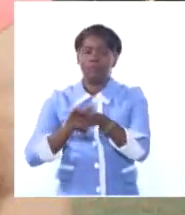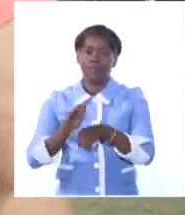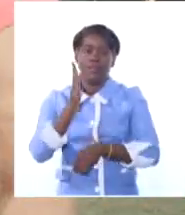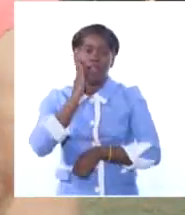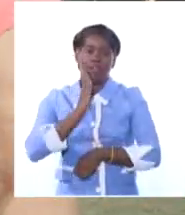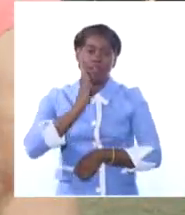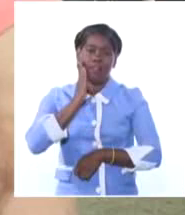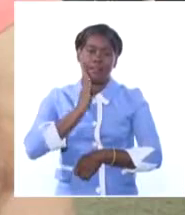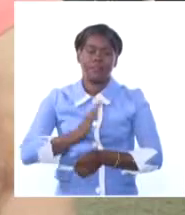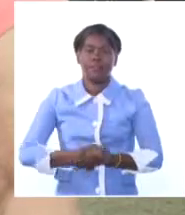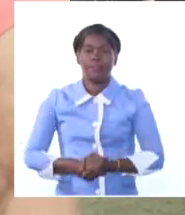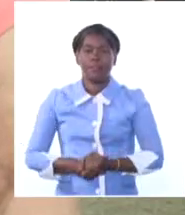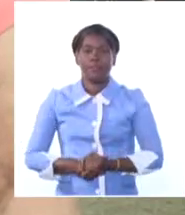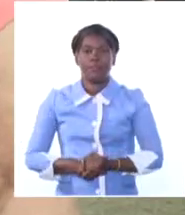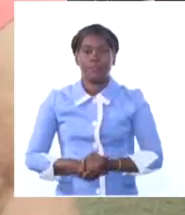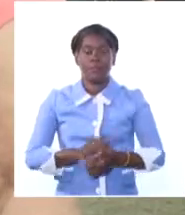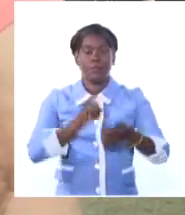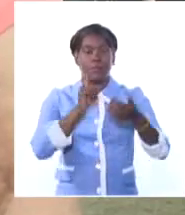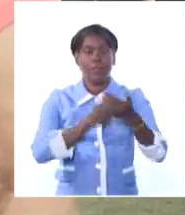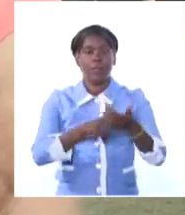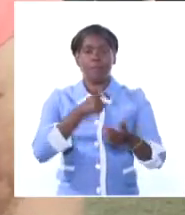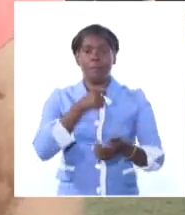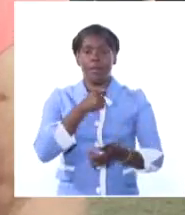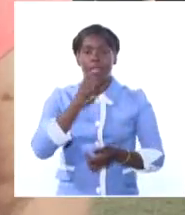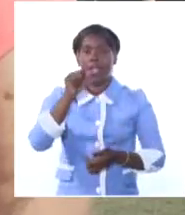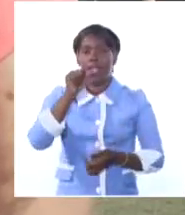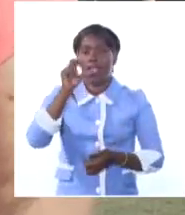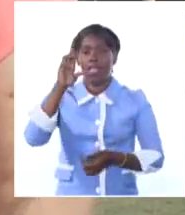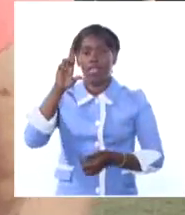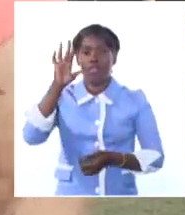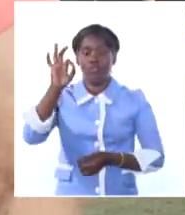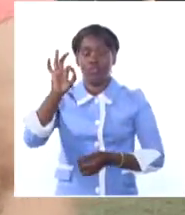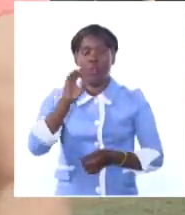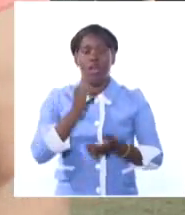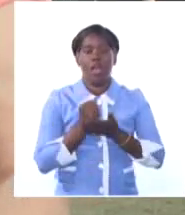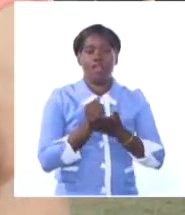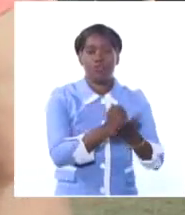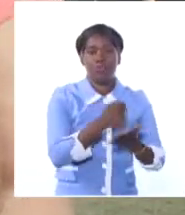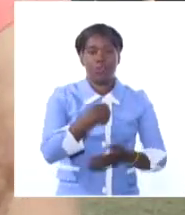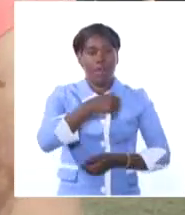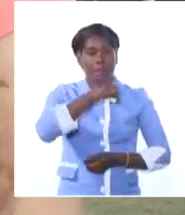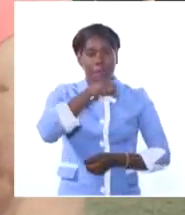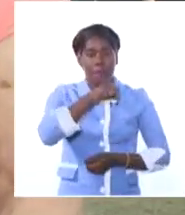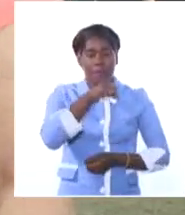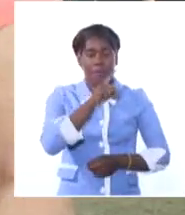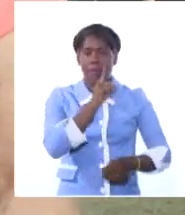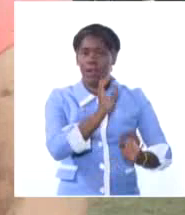Pedro ayudó a mamá muchísimo en lo que era